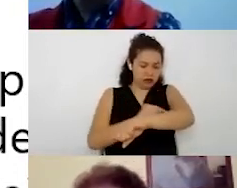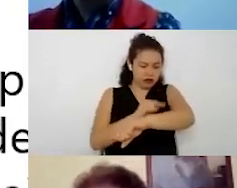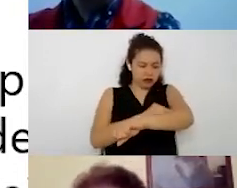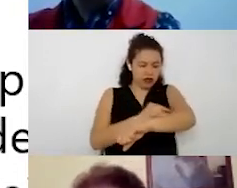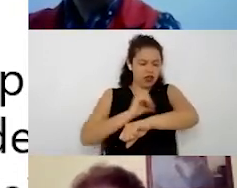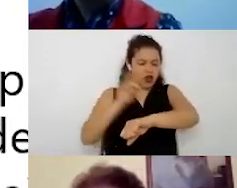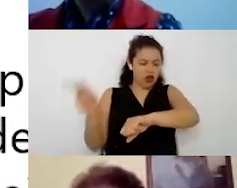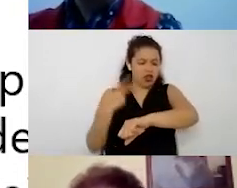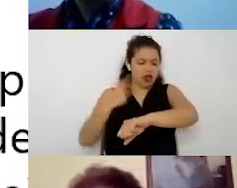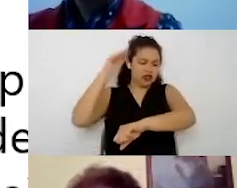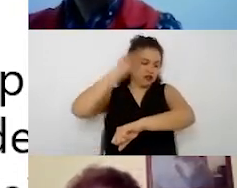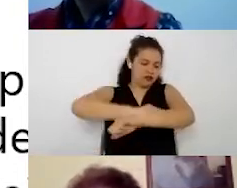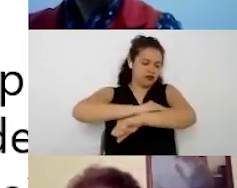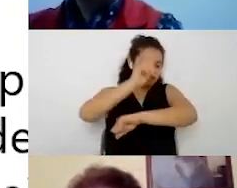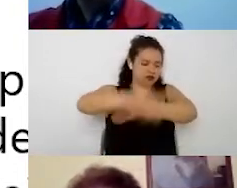puesto anteriormente?